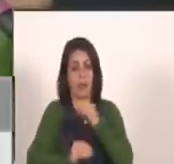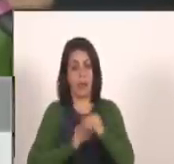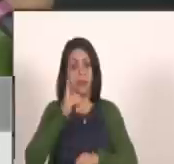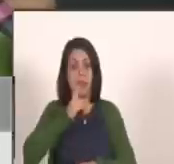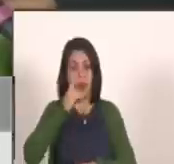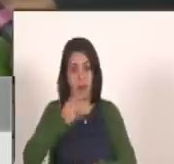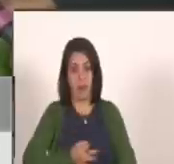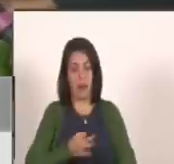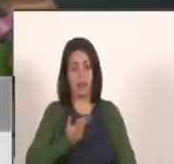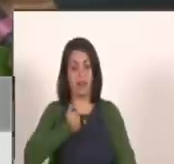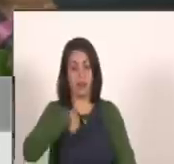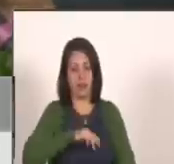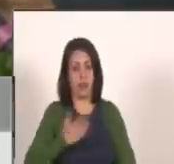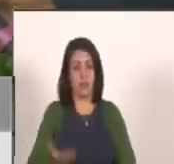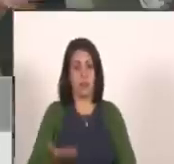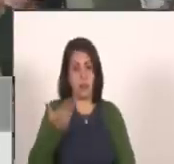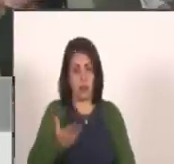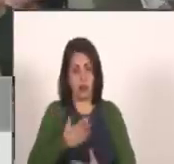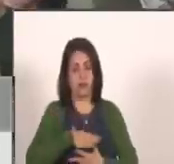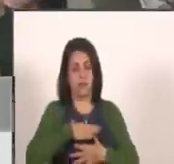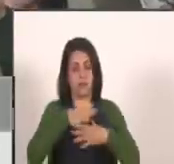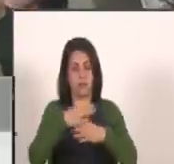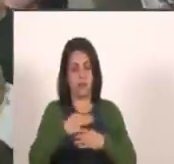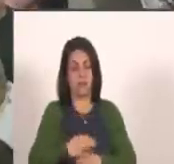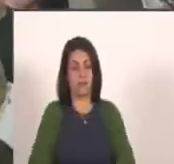de verdad nos debe interesar.